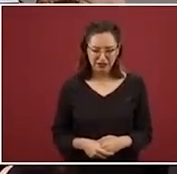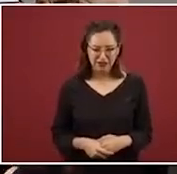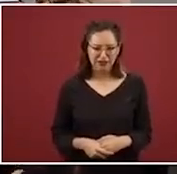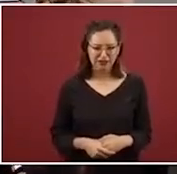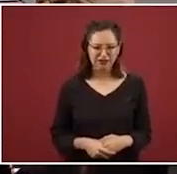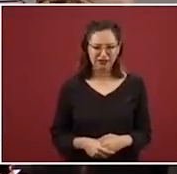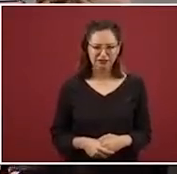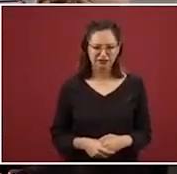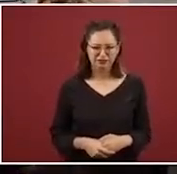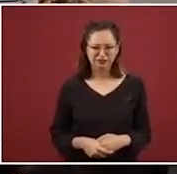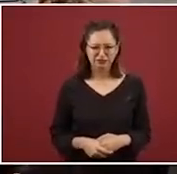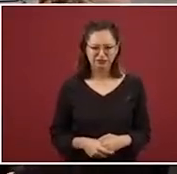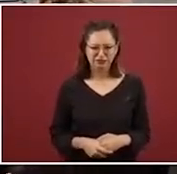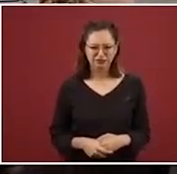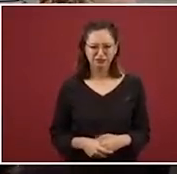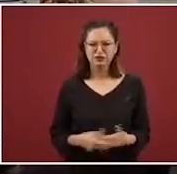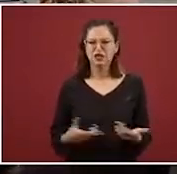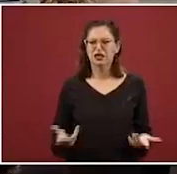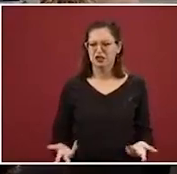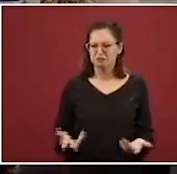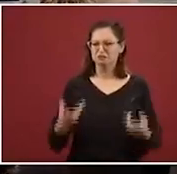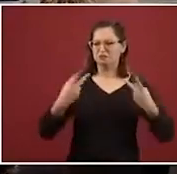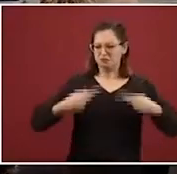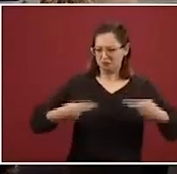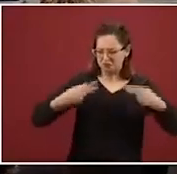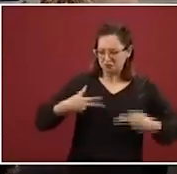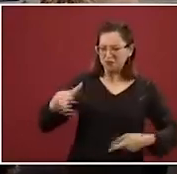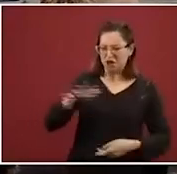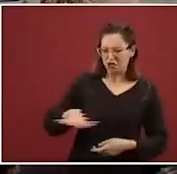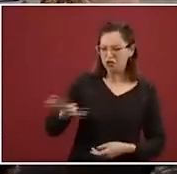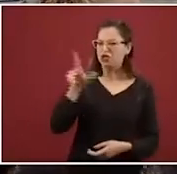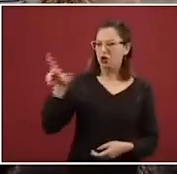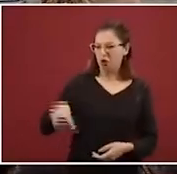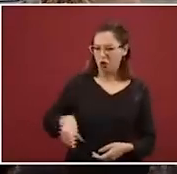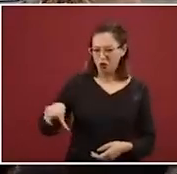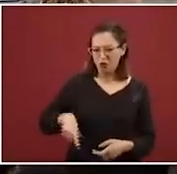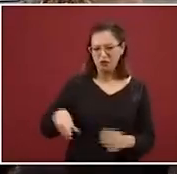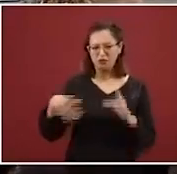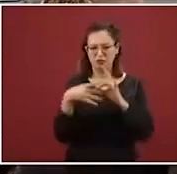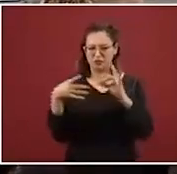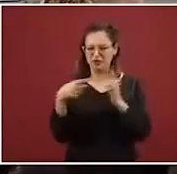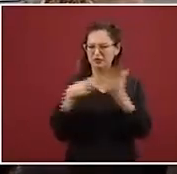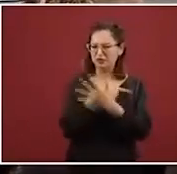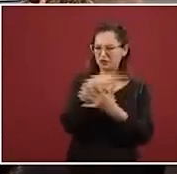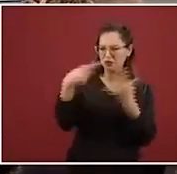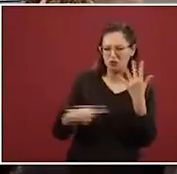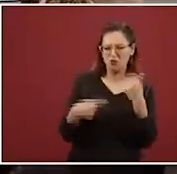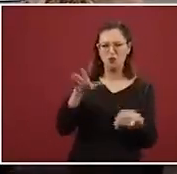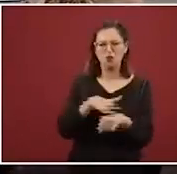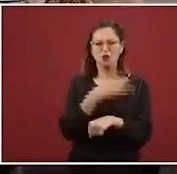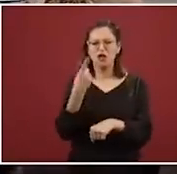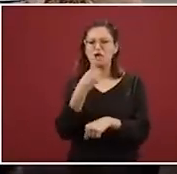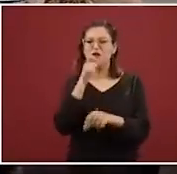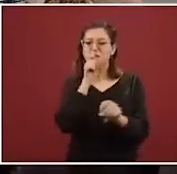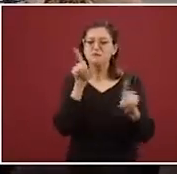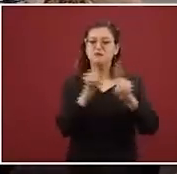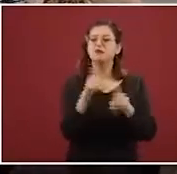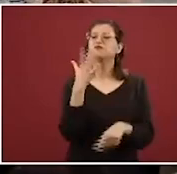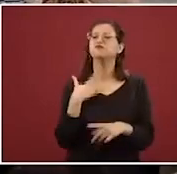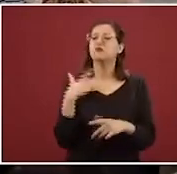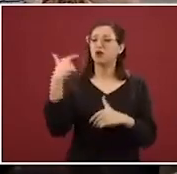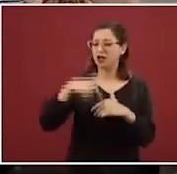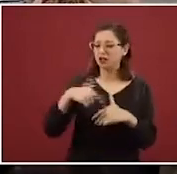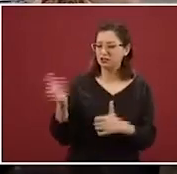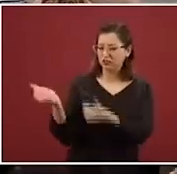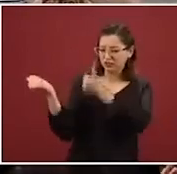al consumidor y al gobierno cuáles factores están influyendo. Por otro lado, el precio de la importación de la gasolina